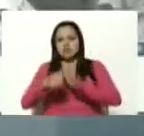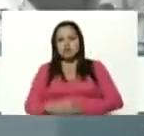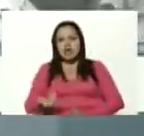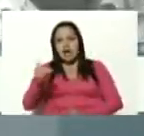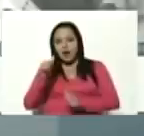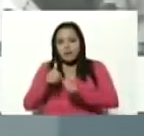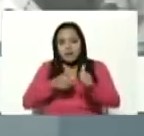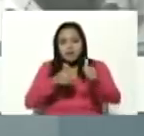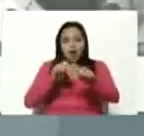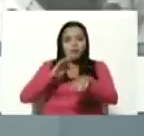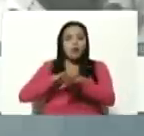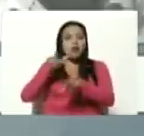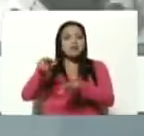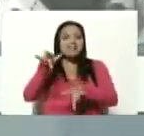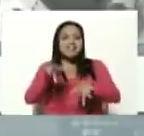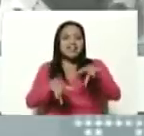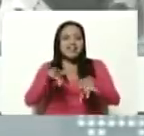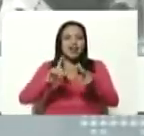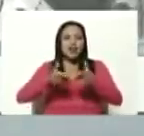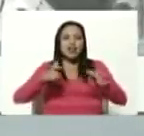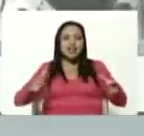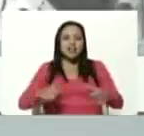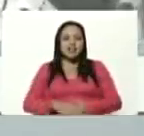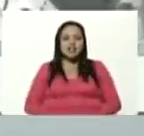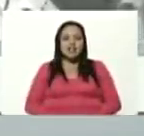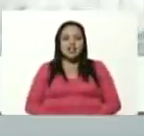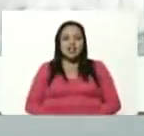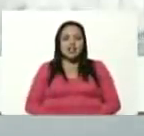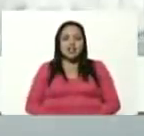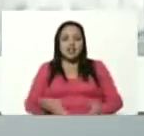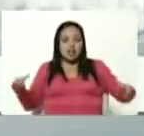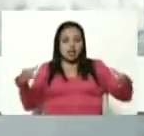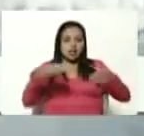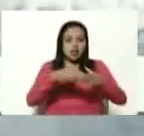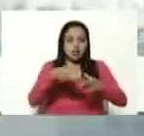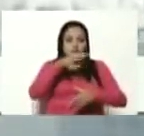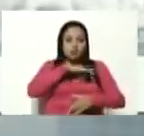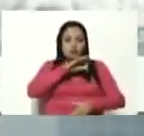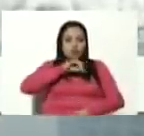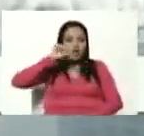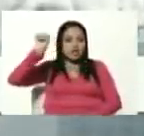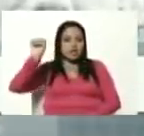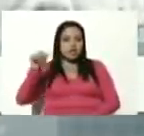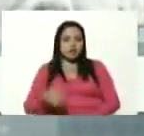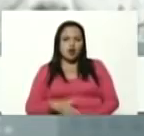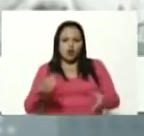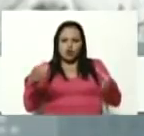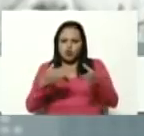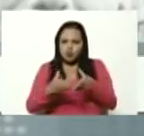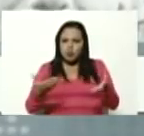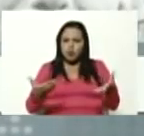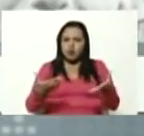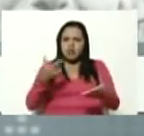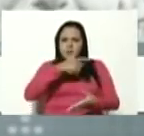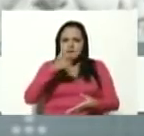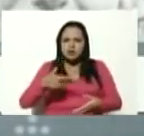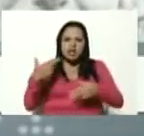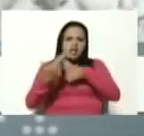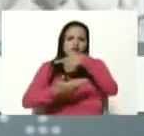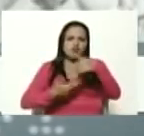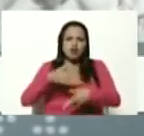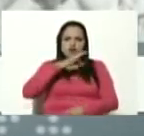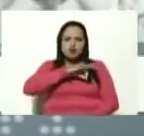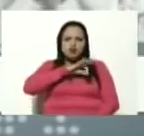perseguido porque él era el secretario general de la Liga Socialista, una organización de socialistas, de revolucionarios